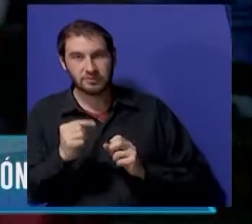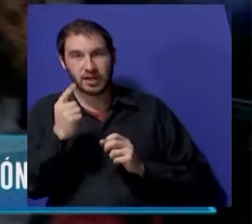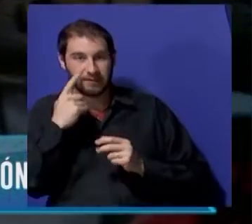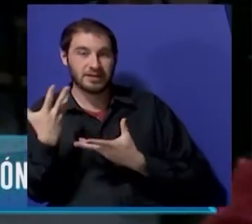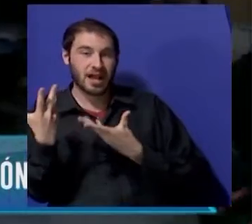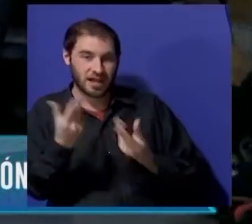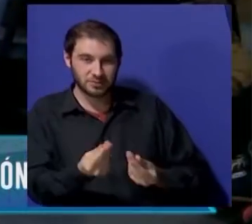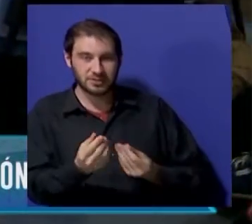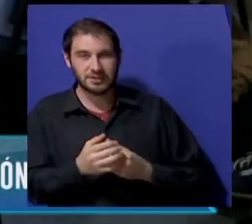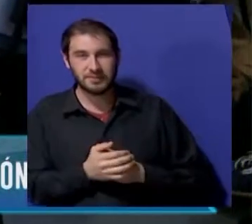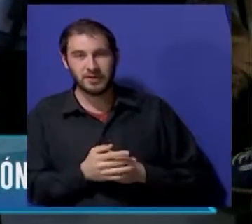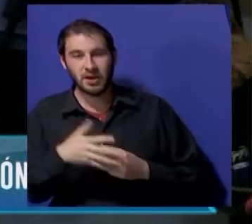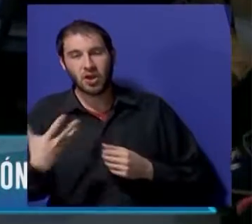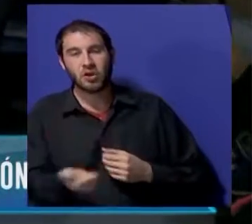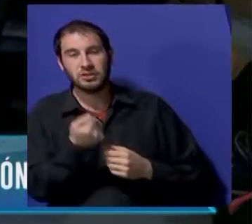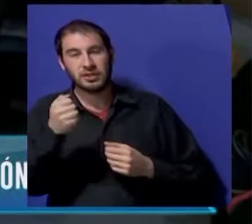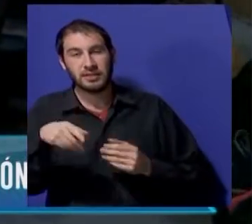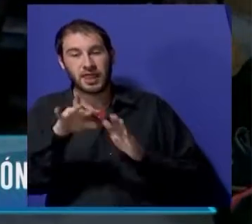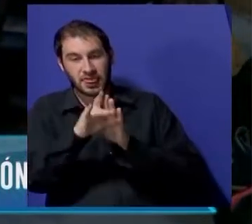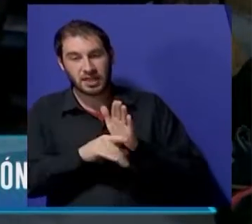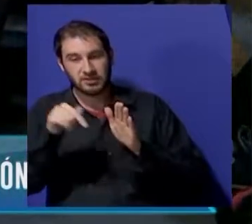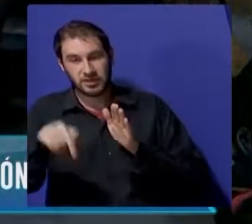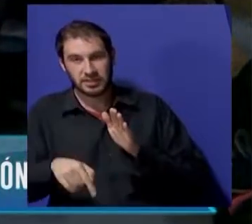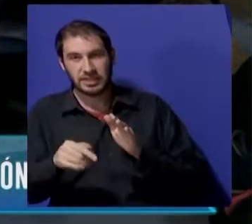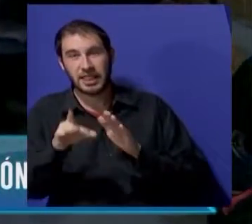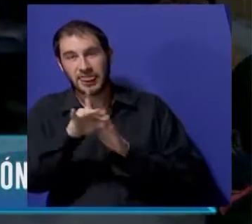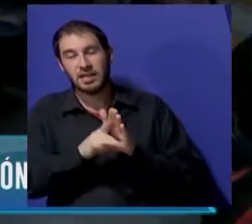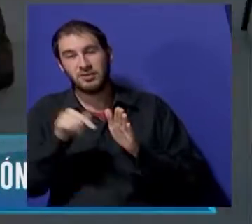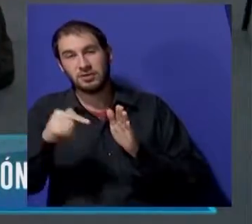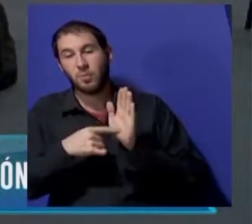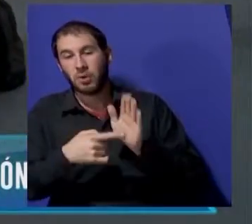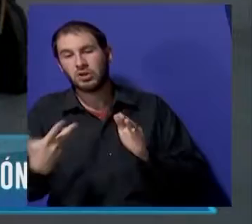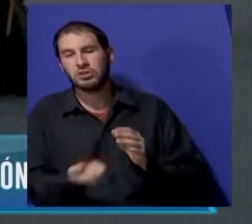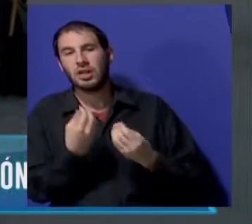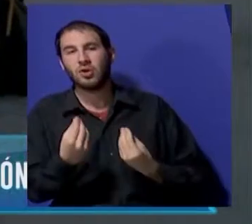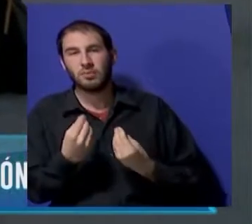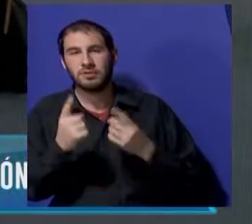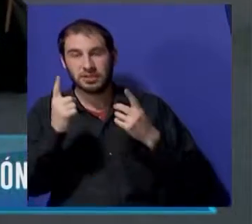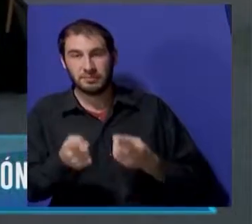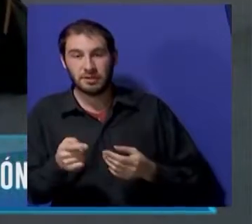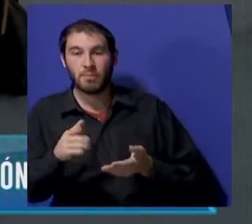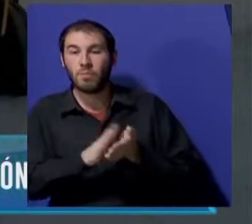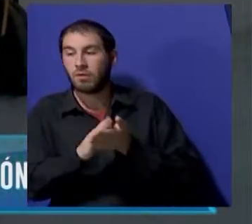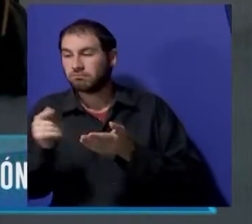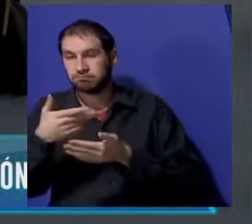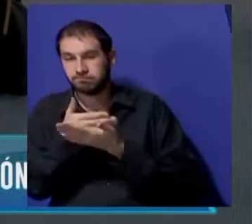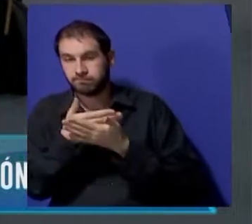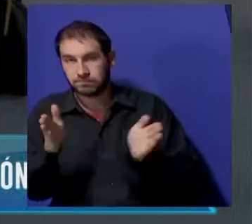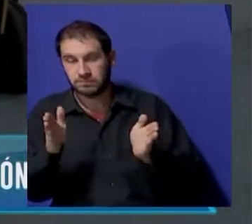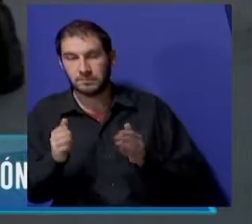permitan acceder a estos datos y que estos datos mostrar de dónde los sacaste y que sean de fuentes abiertas